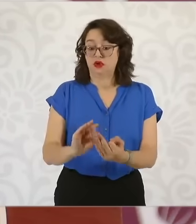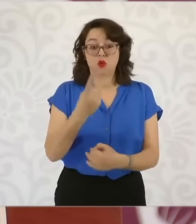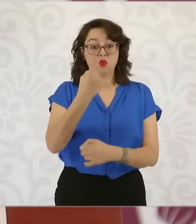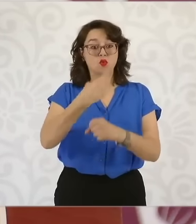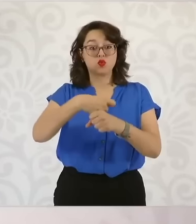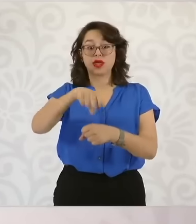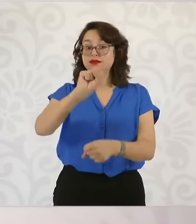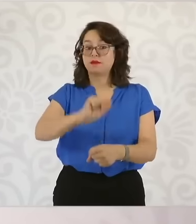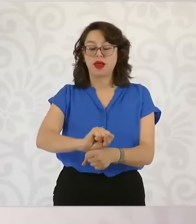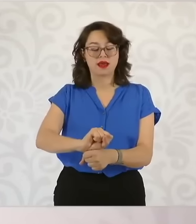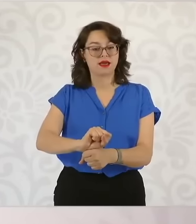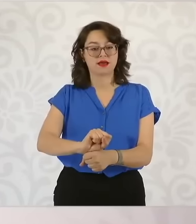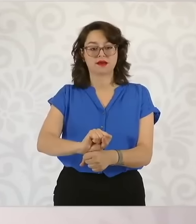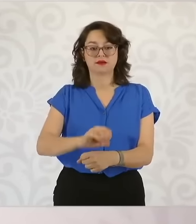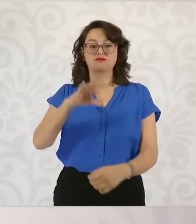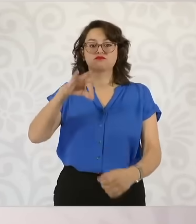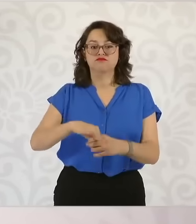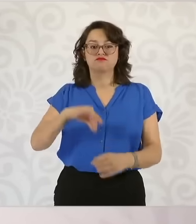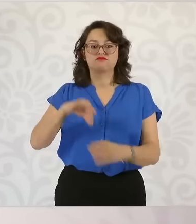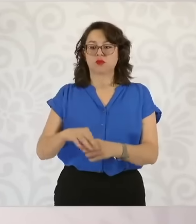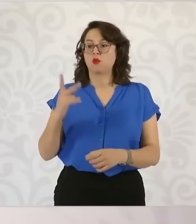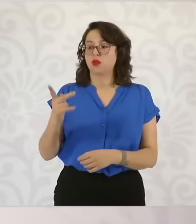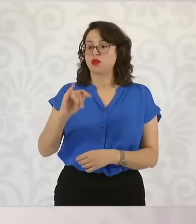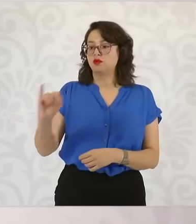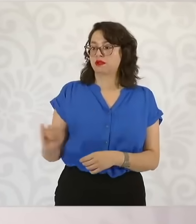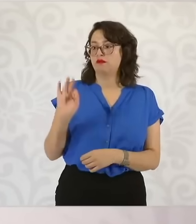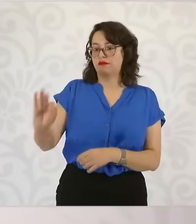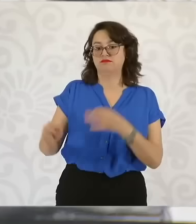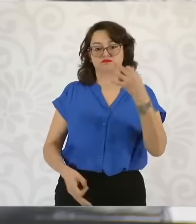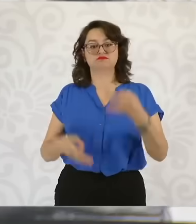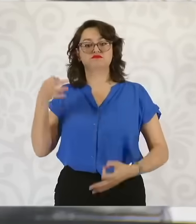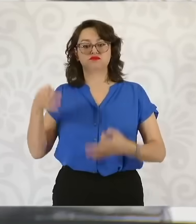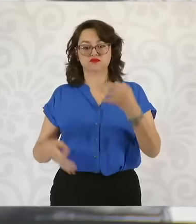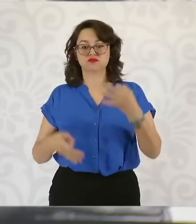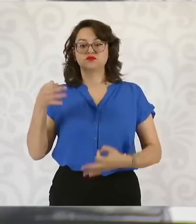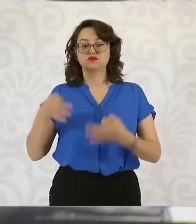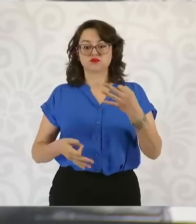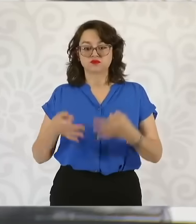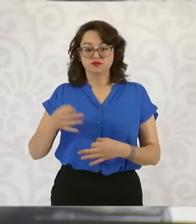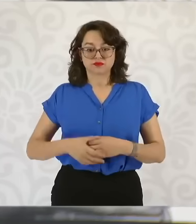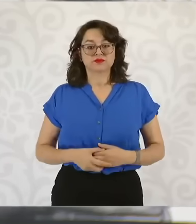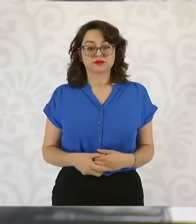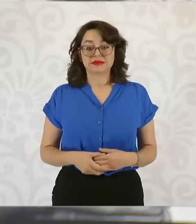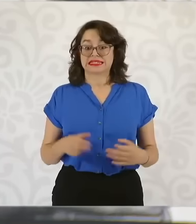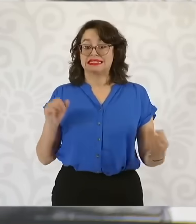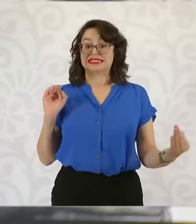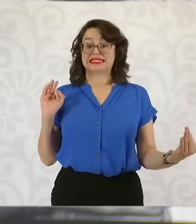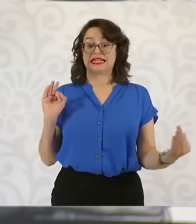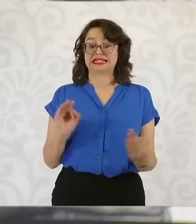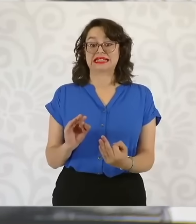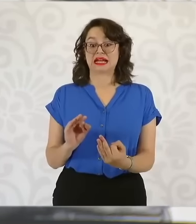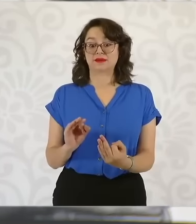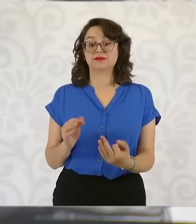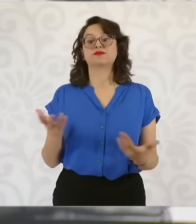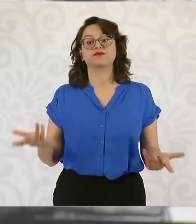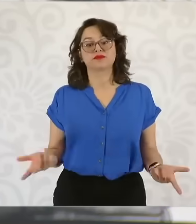la elección del Poder Judicial, porque siguen la comentocracia